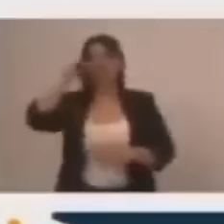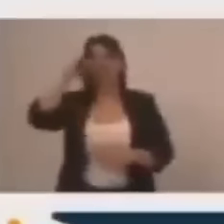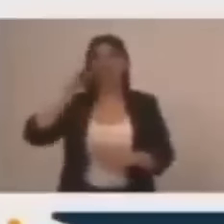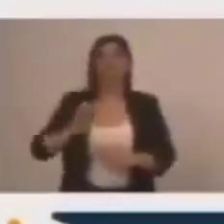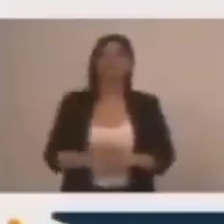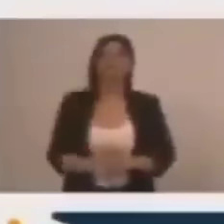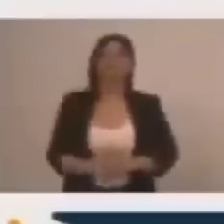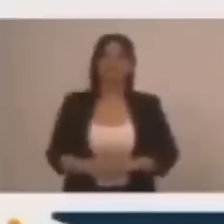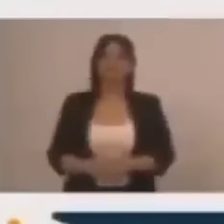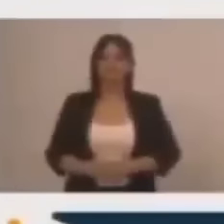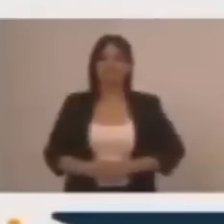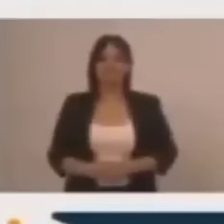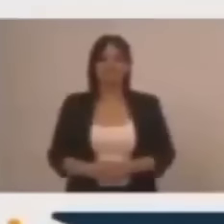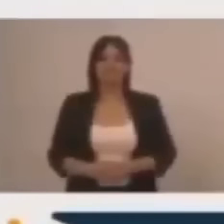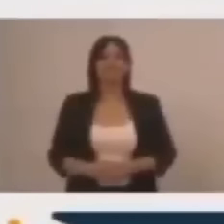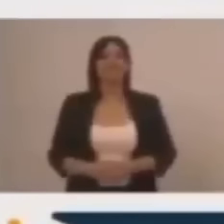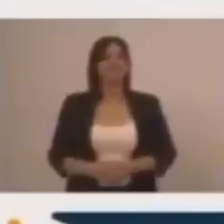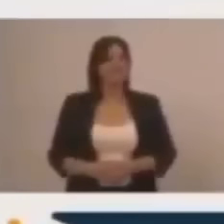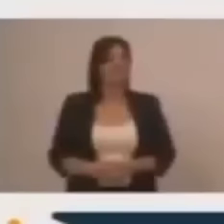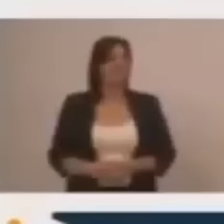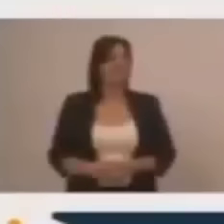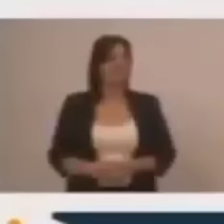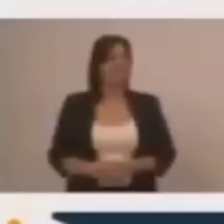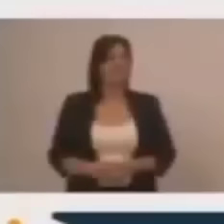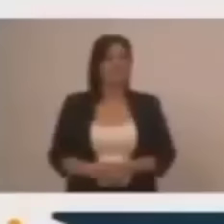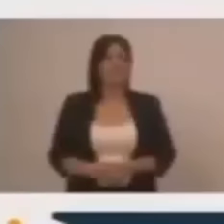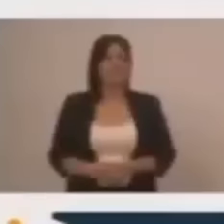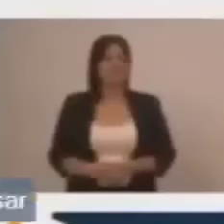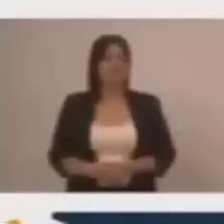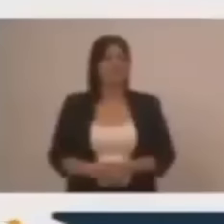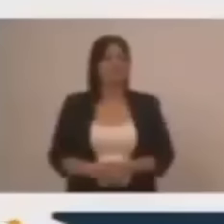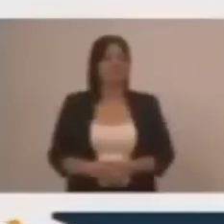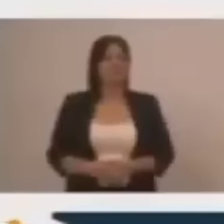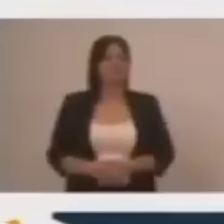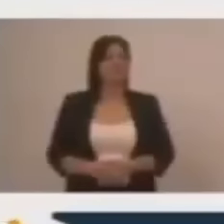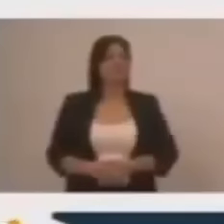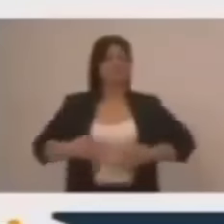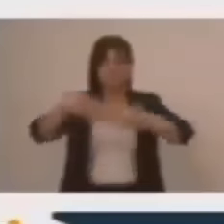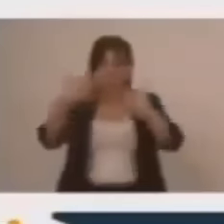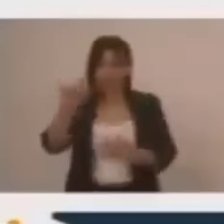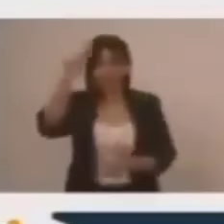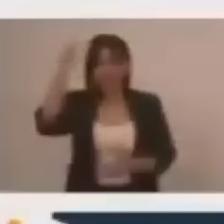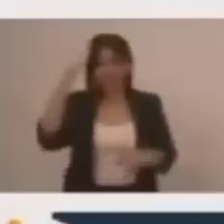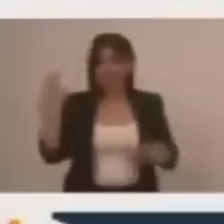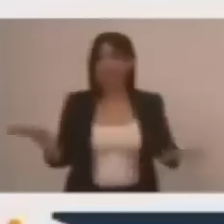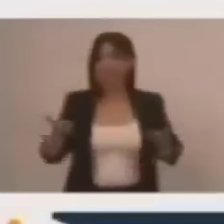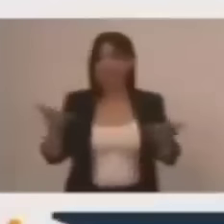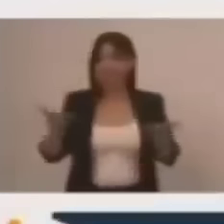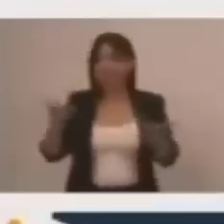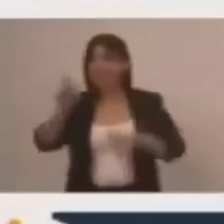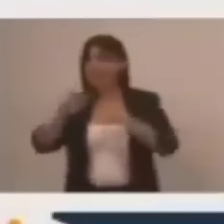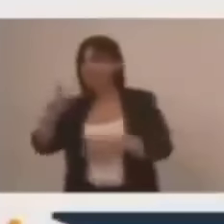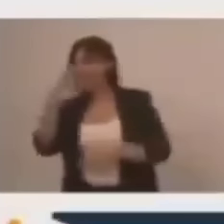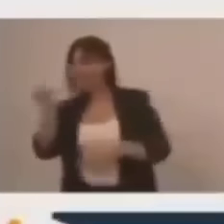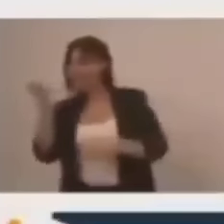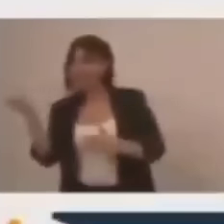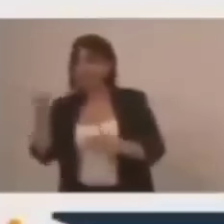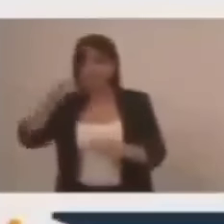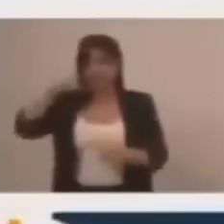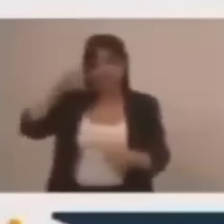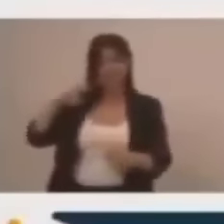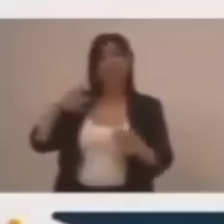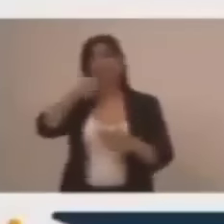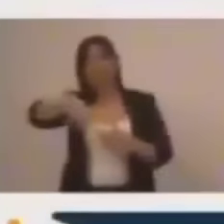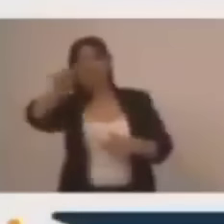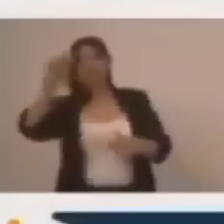de bandidos. Esos sí son pícaros de bandidos. ¿Quieren saber dónde están los pícaros y los bandidos? En el gobierno